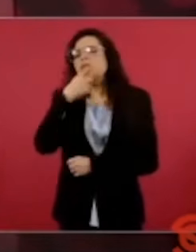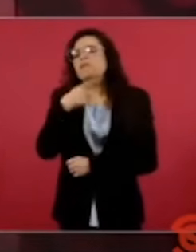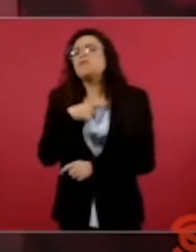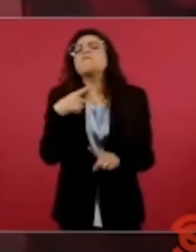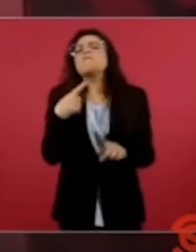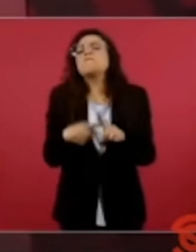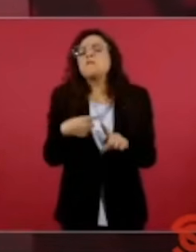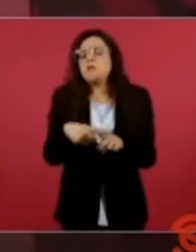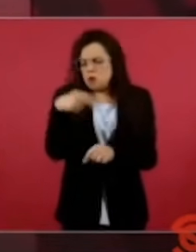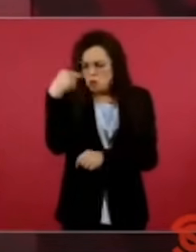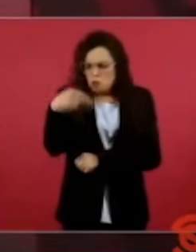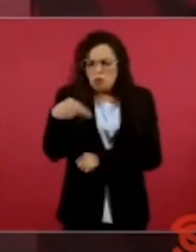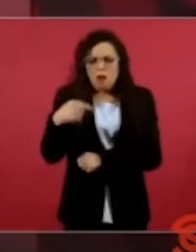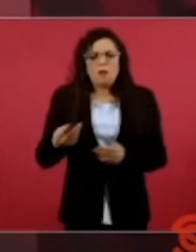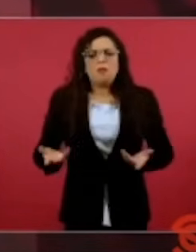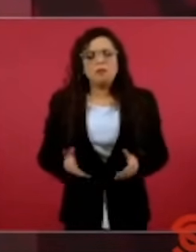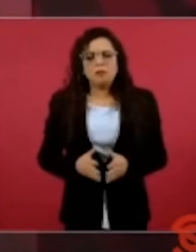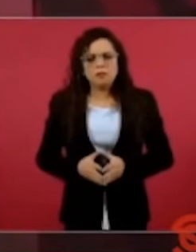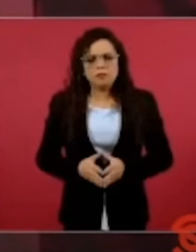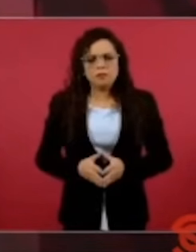magistrado un